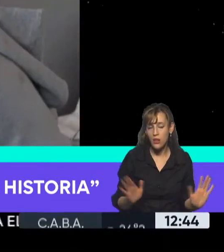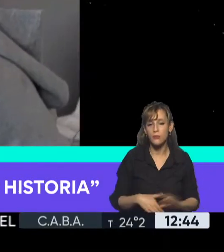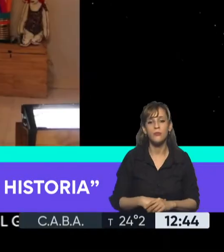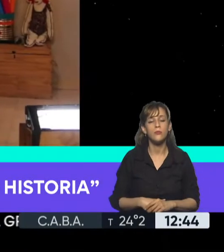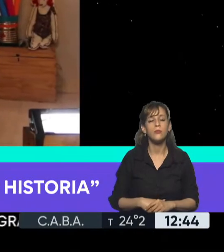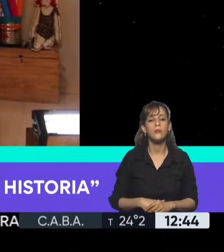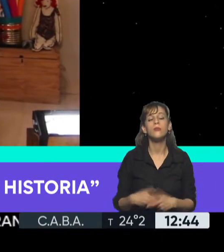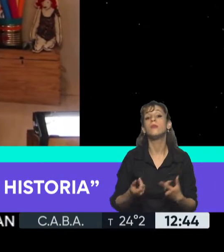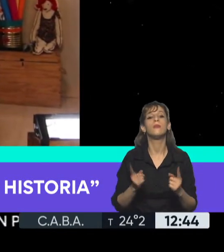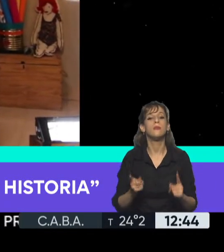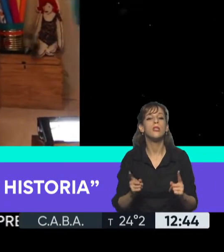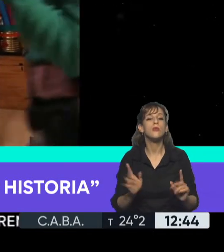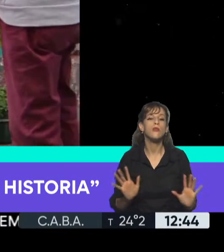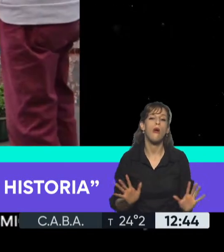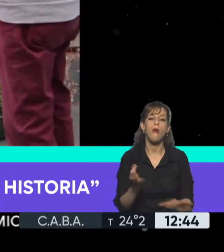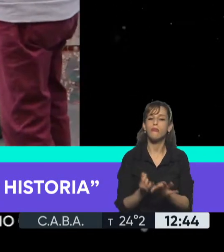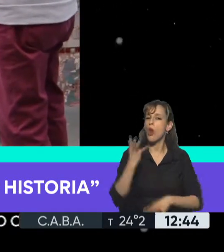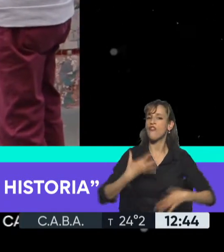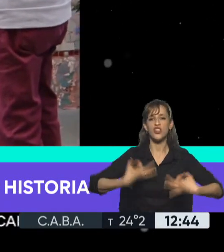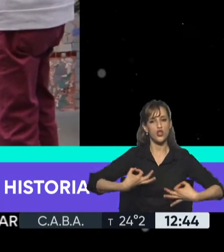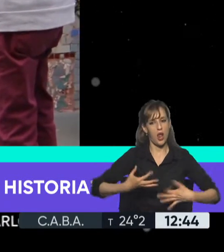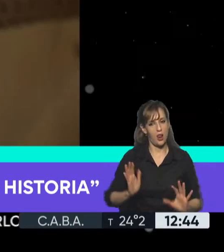con todo lo que eso significa.